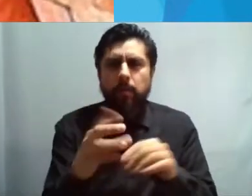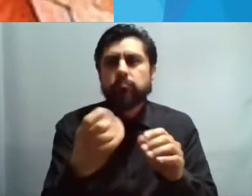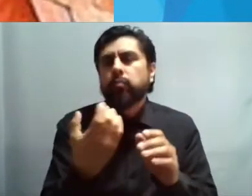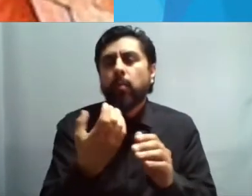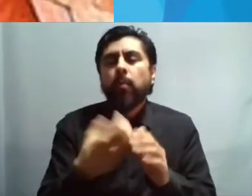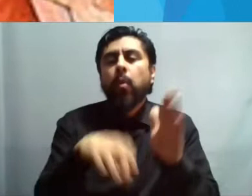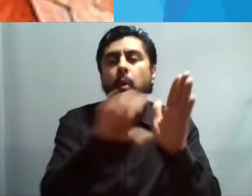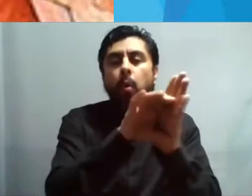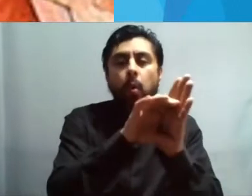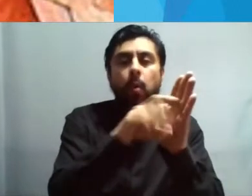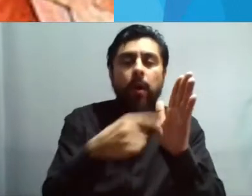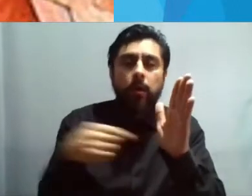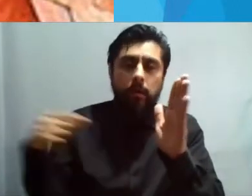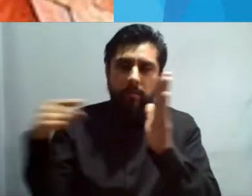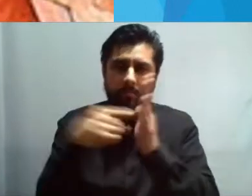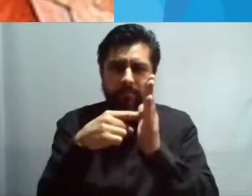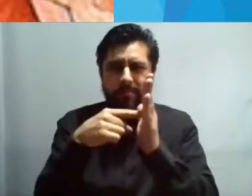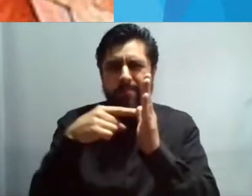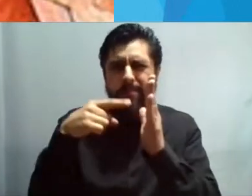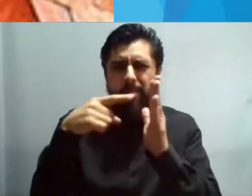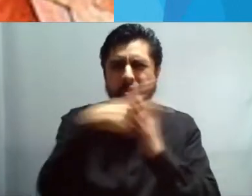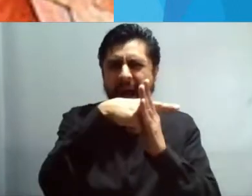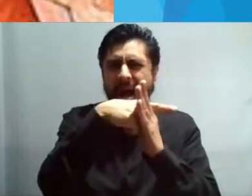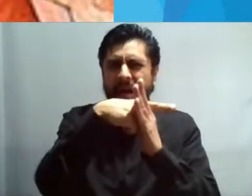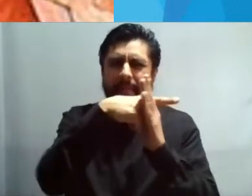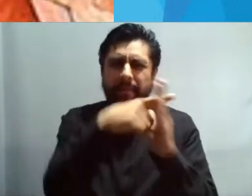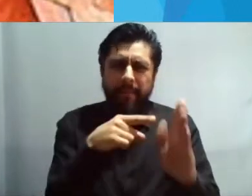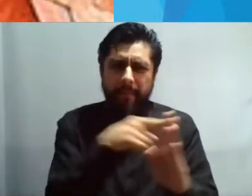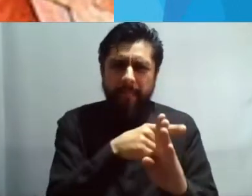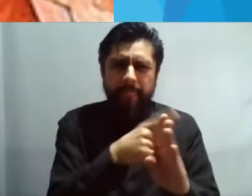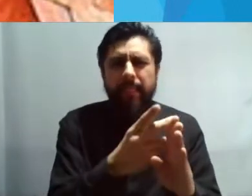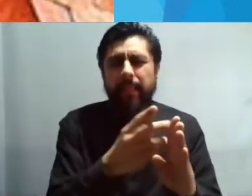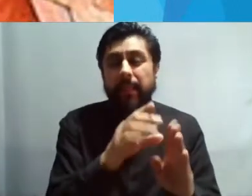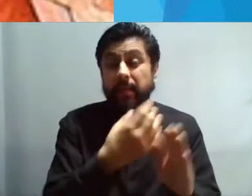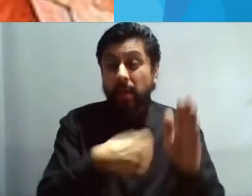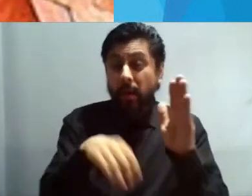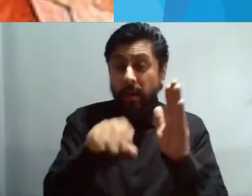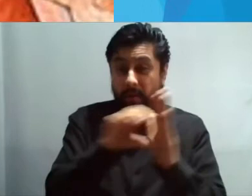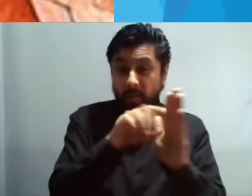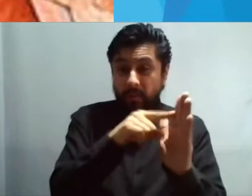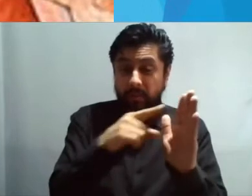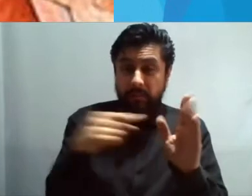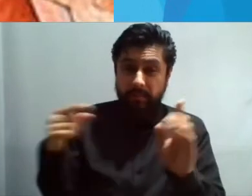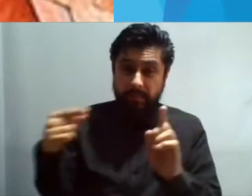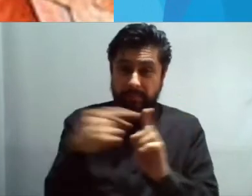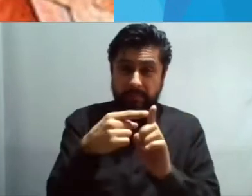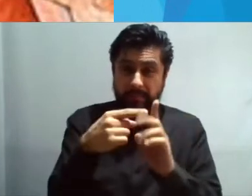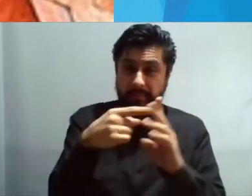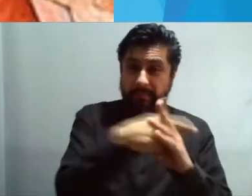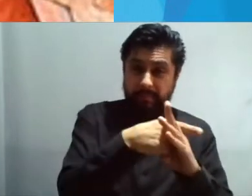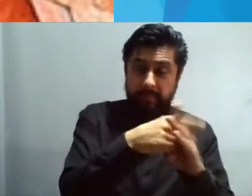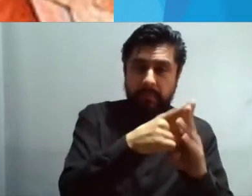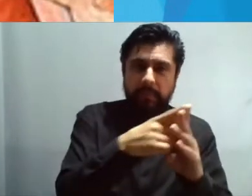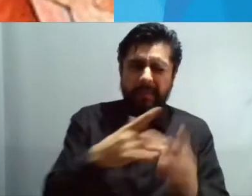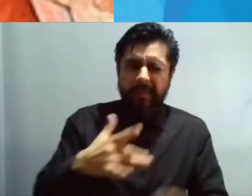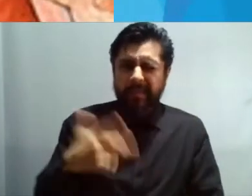cotonete rompió el muro y pasó al otro cuarto. ¿Qué es lo que sucede ahí? Además de que el dolor es muy